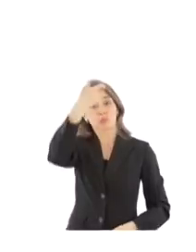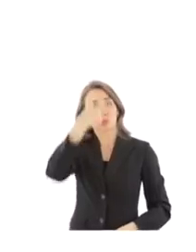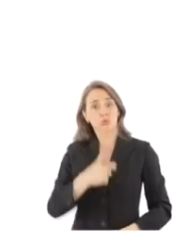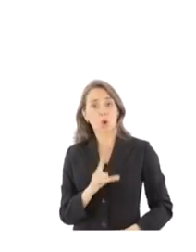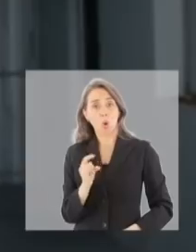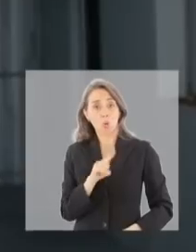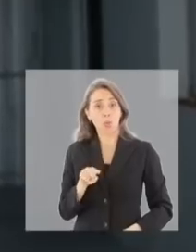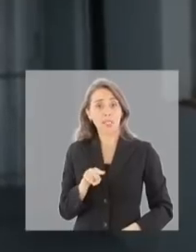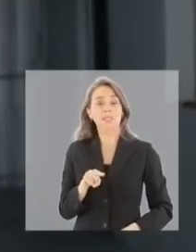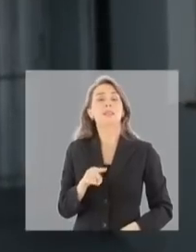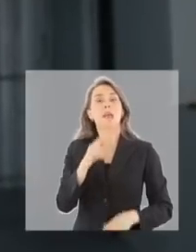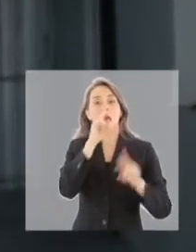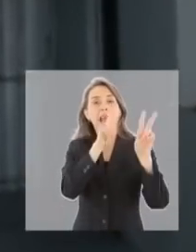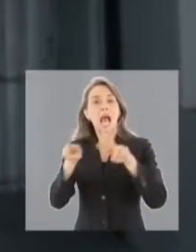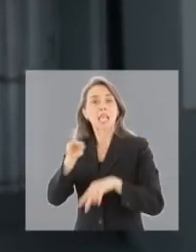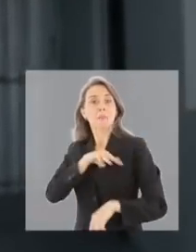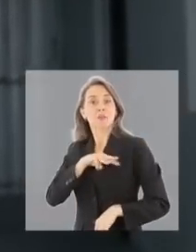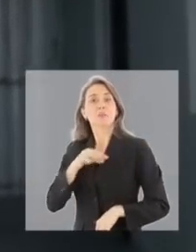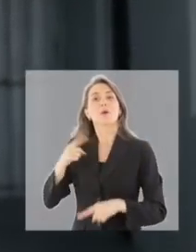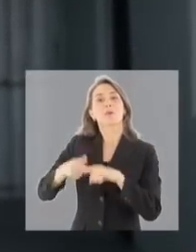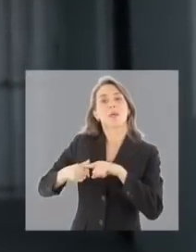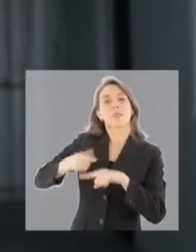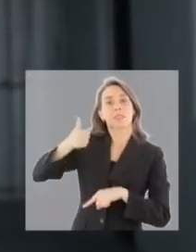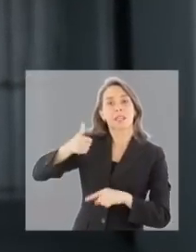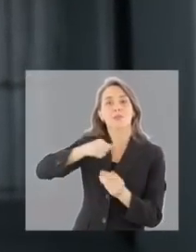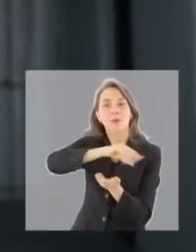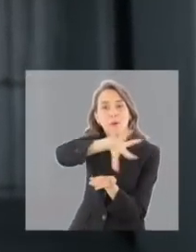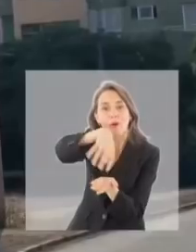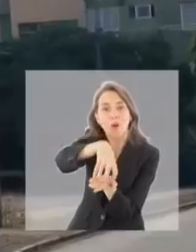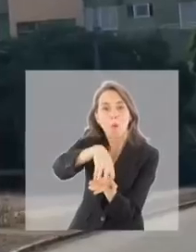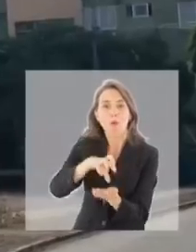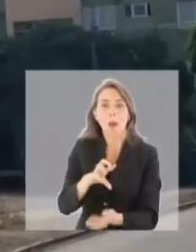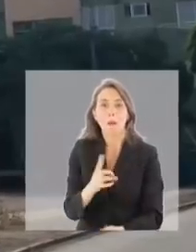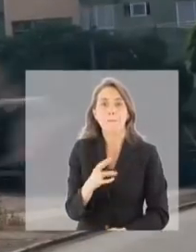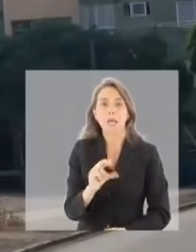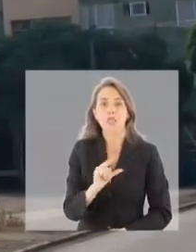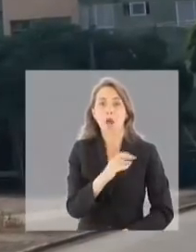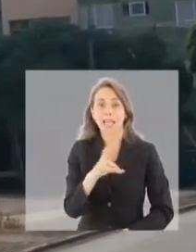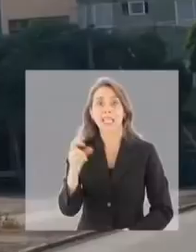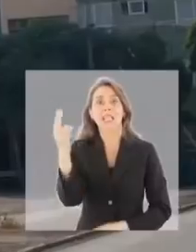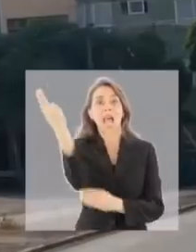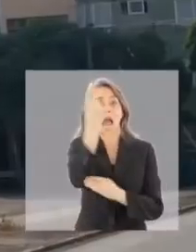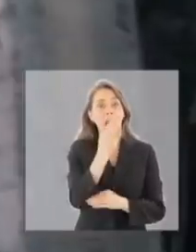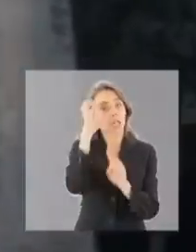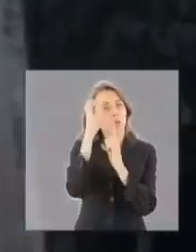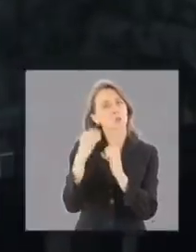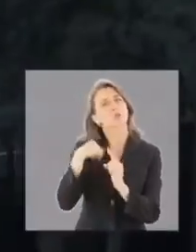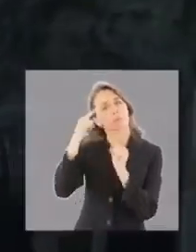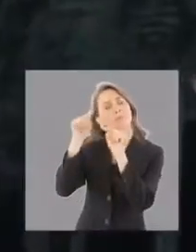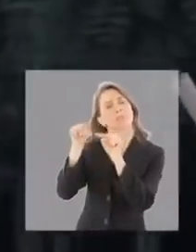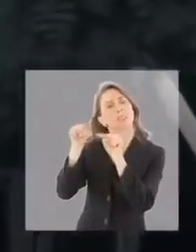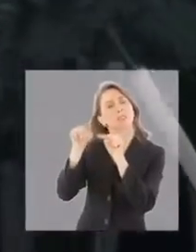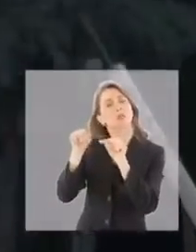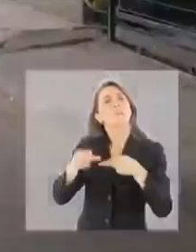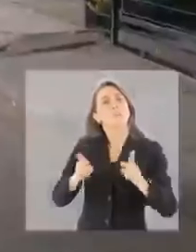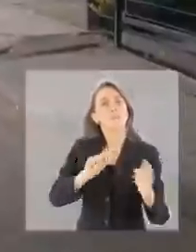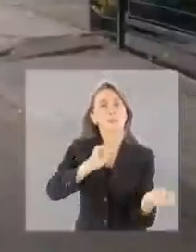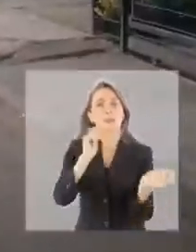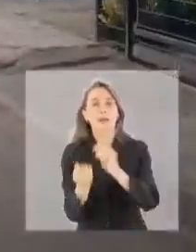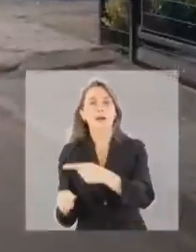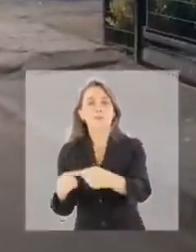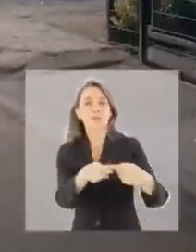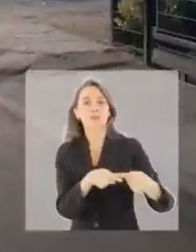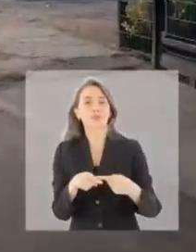más justo. Soy Luis Alarcón, codirector de Galería Metropolitana, ubicada en la comuna de Pedro Aguirre Cerda. Creo en el arte y la cultura